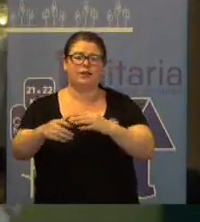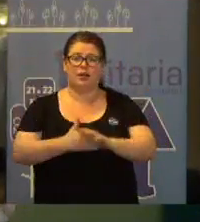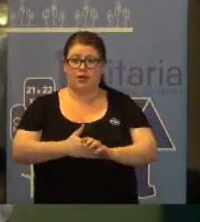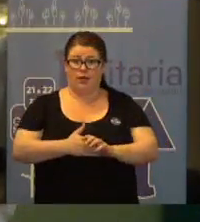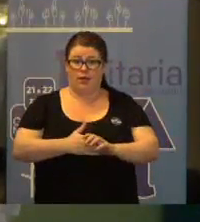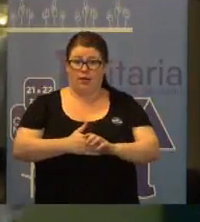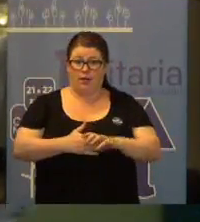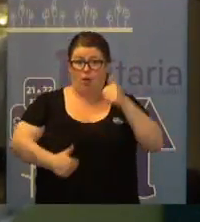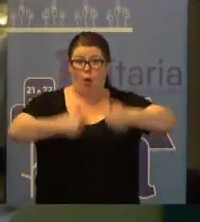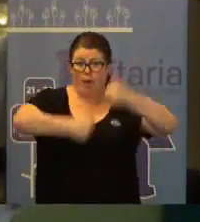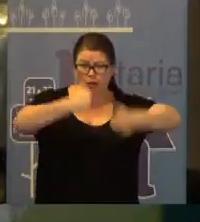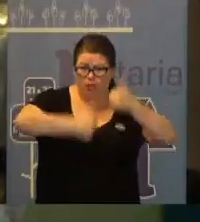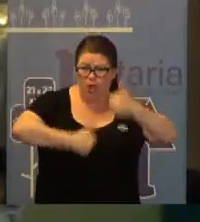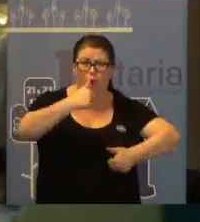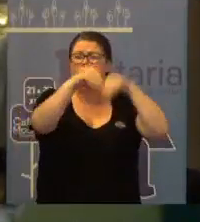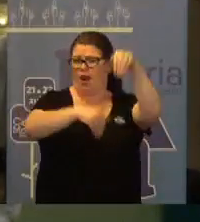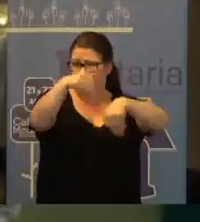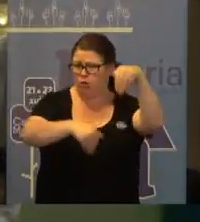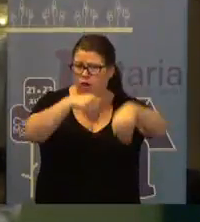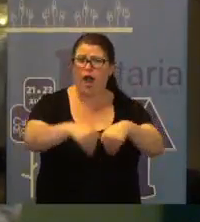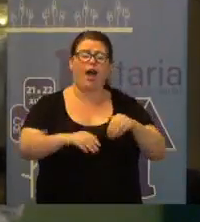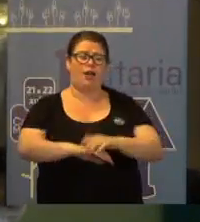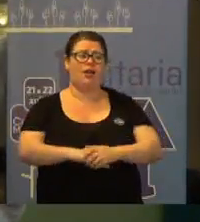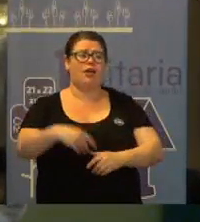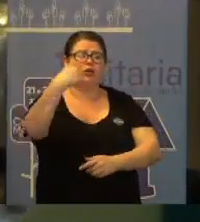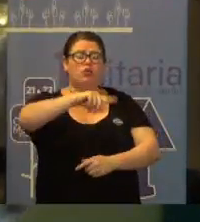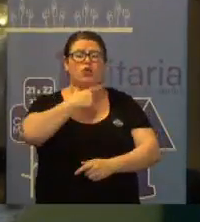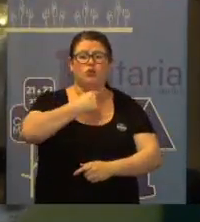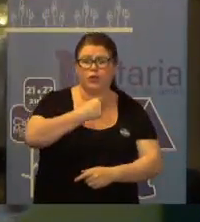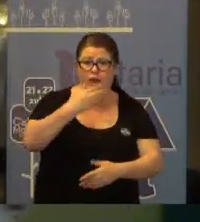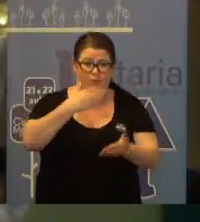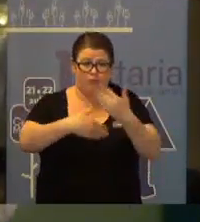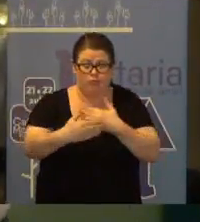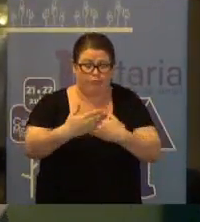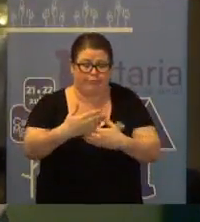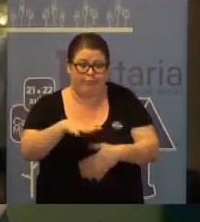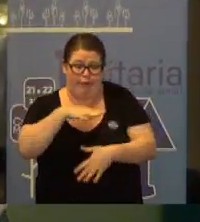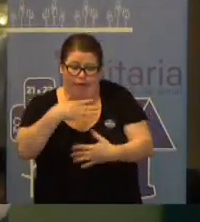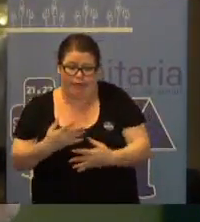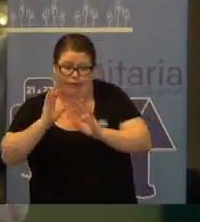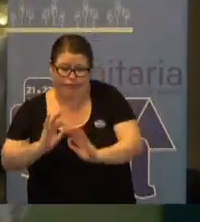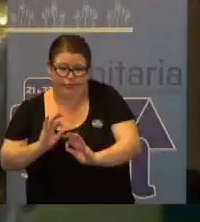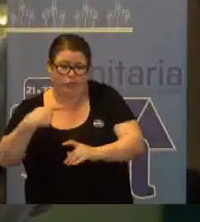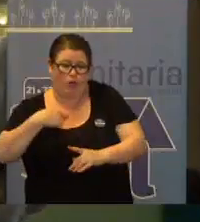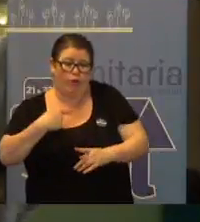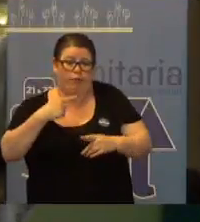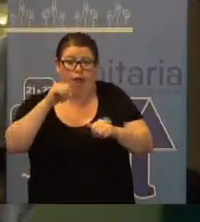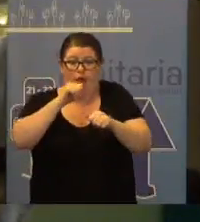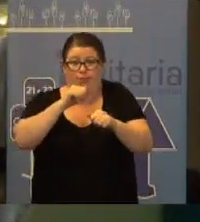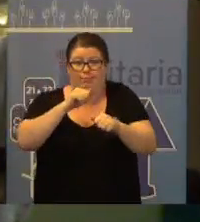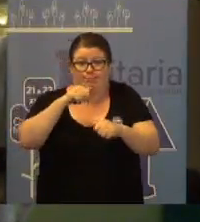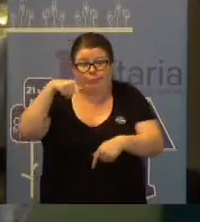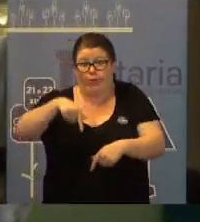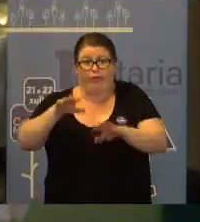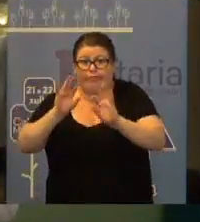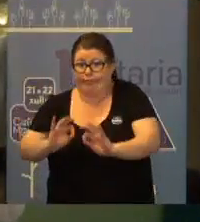electoral entre os partidos e os líderes, e, bueno, tamén entre o que nos gustaría que fora e o que é, eu quédome con partir do que é, non?